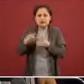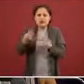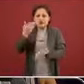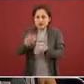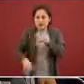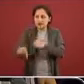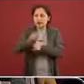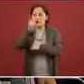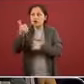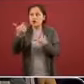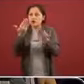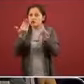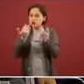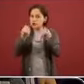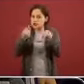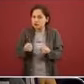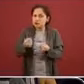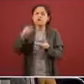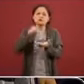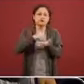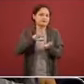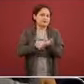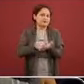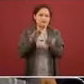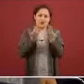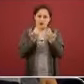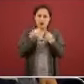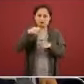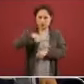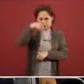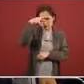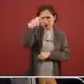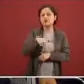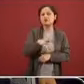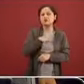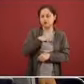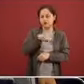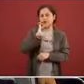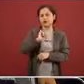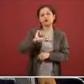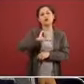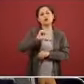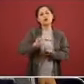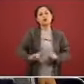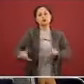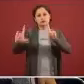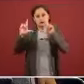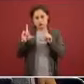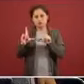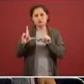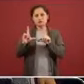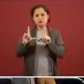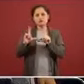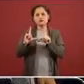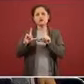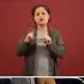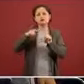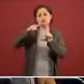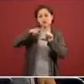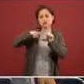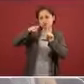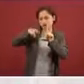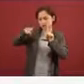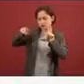La siguiente, por favor. Aquí se ve nuevamente la distribución, pero solamente de los casos en los últimos